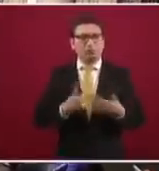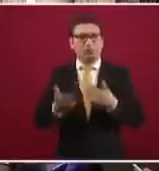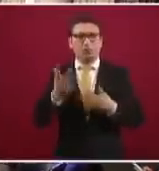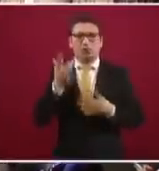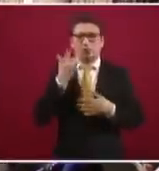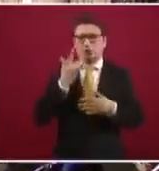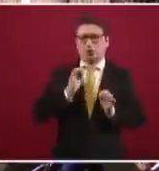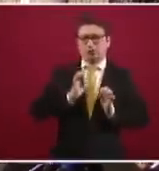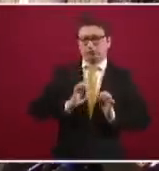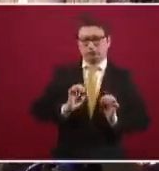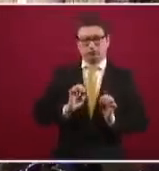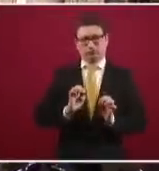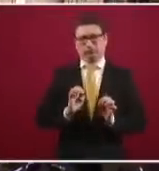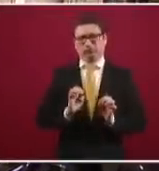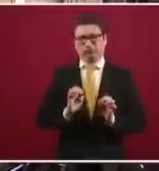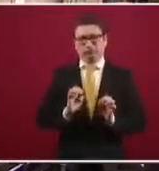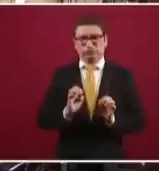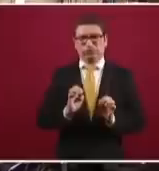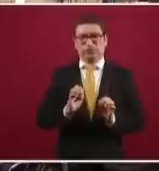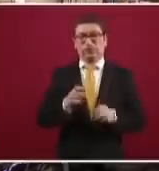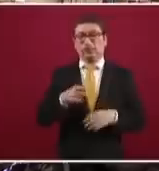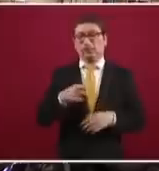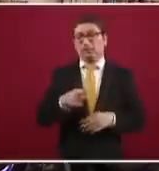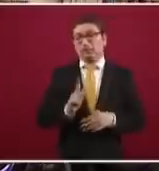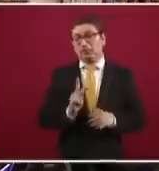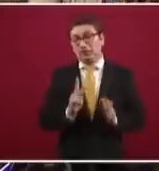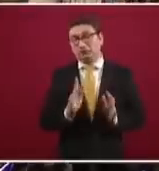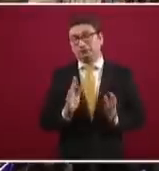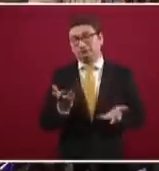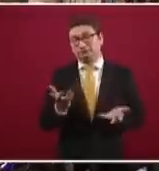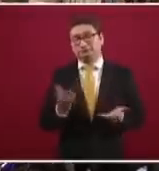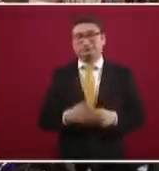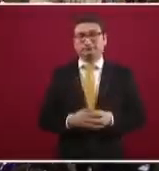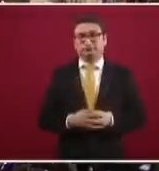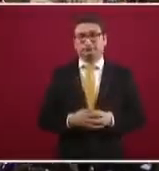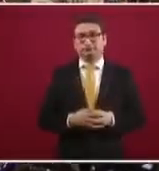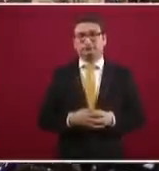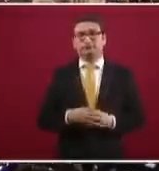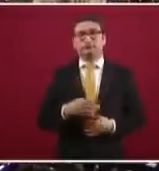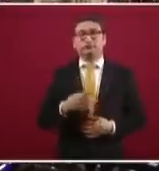lujosos, pero ya no